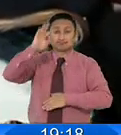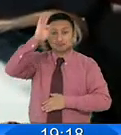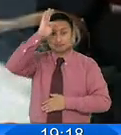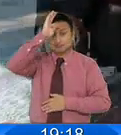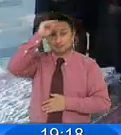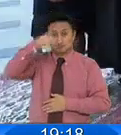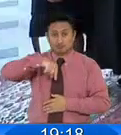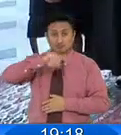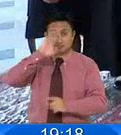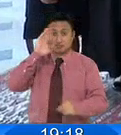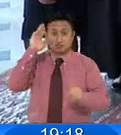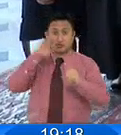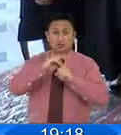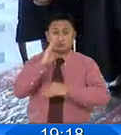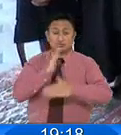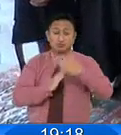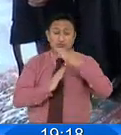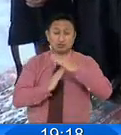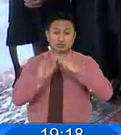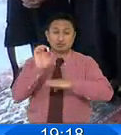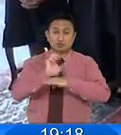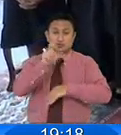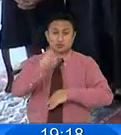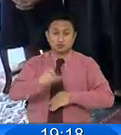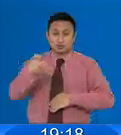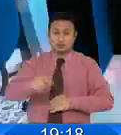un mensaje de paz para los ecuatorianos.